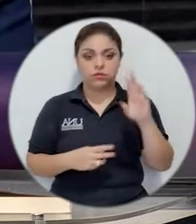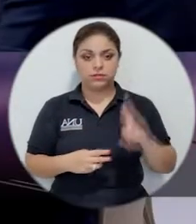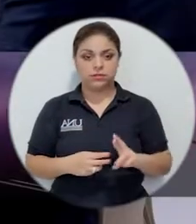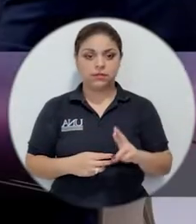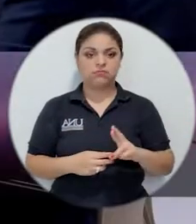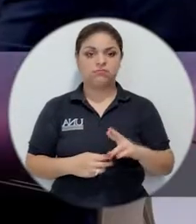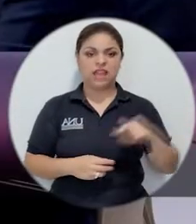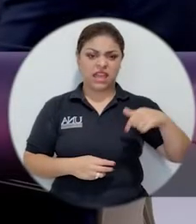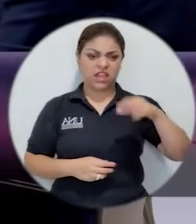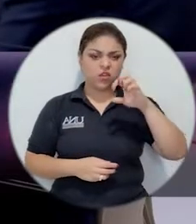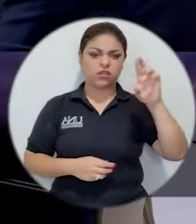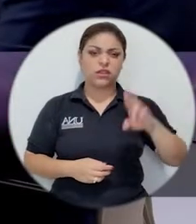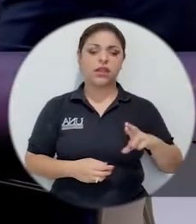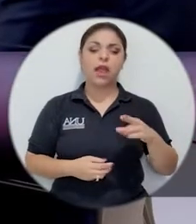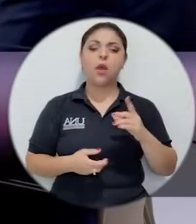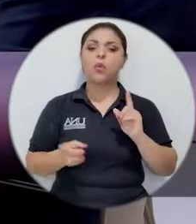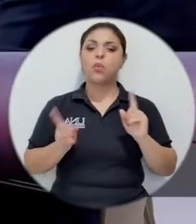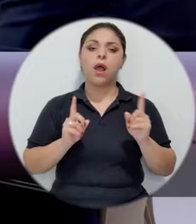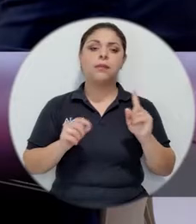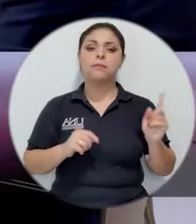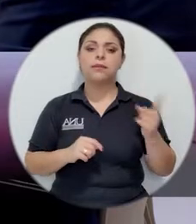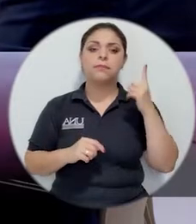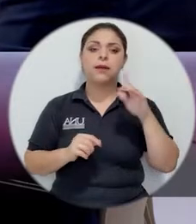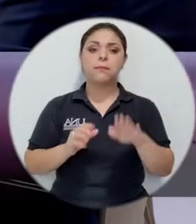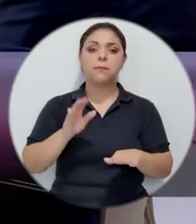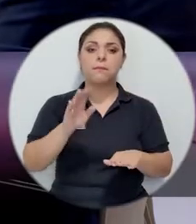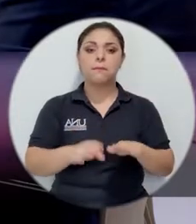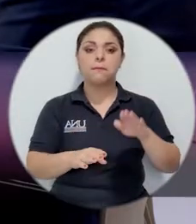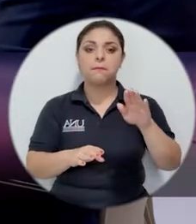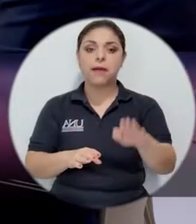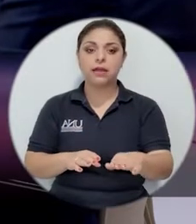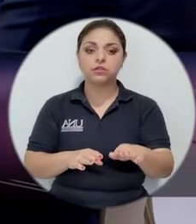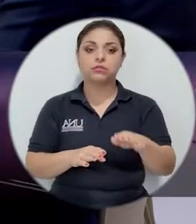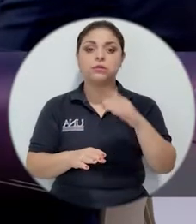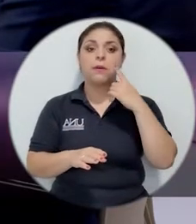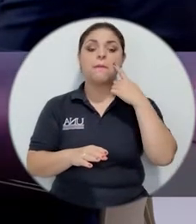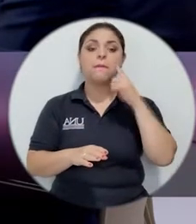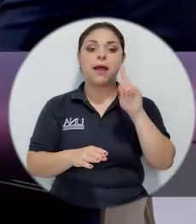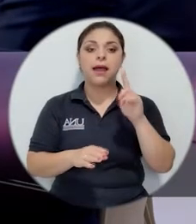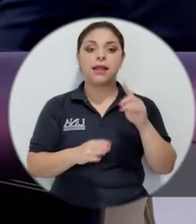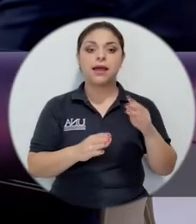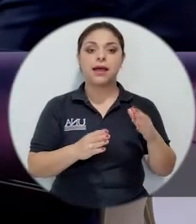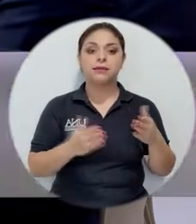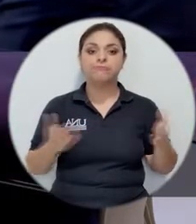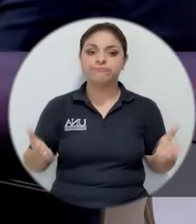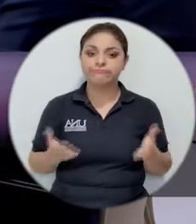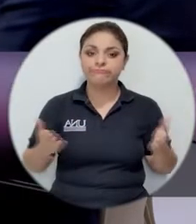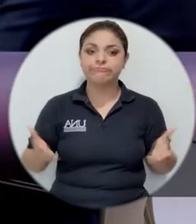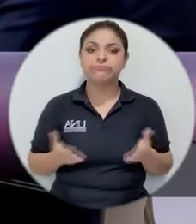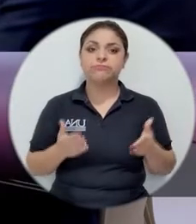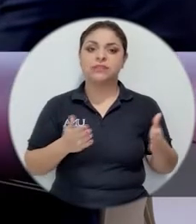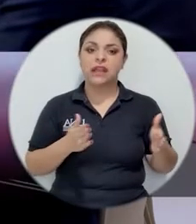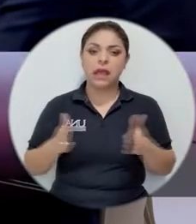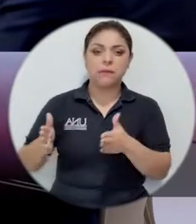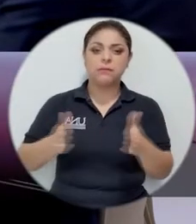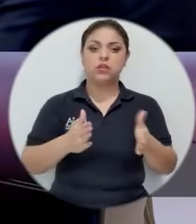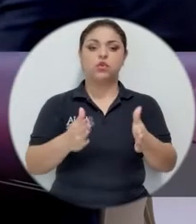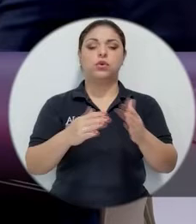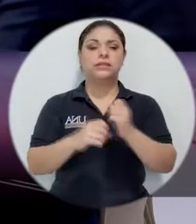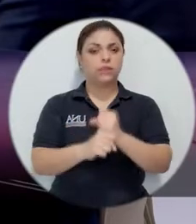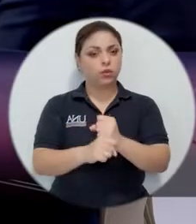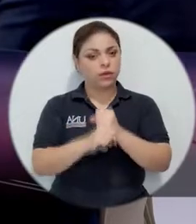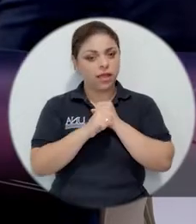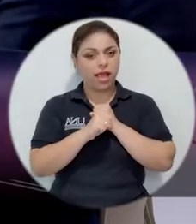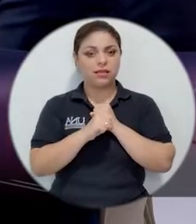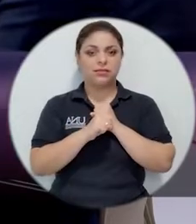Costa Rica. ¿Cuál sería el primer paso que deberíamos dar como país para retomar esta senda de promover mejoras